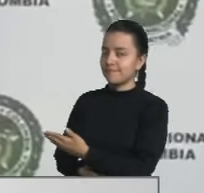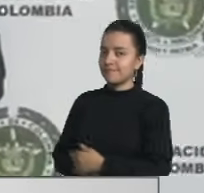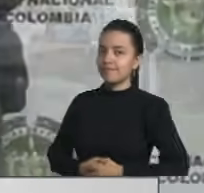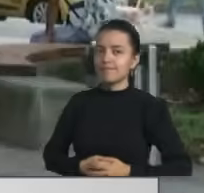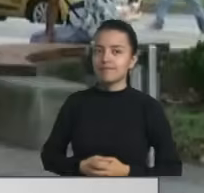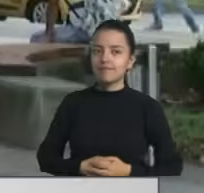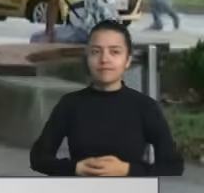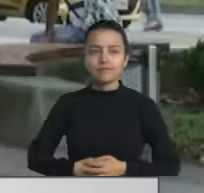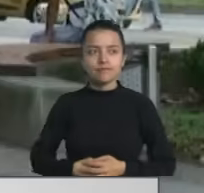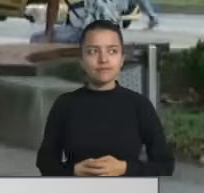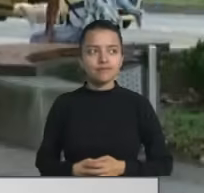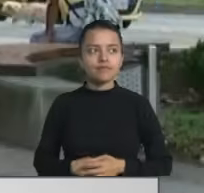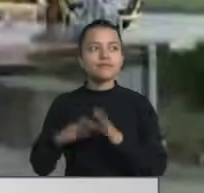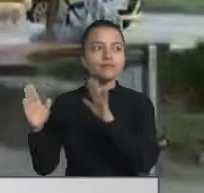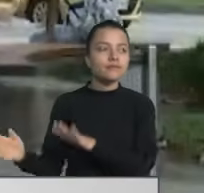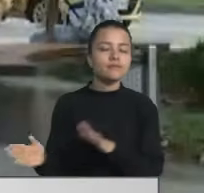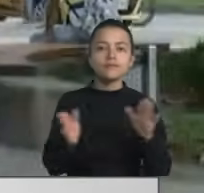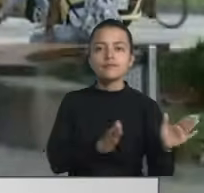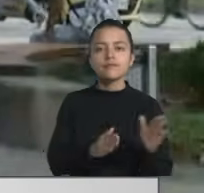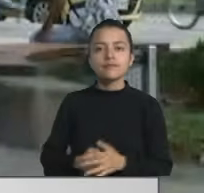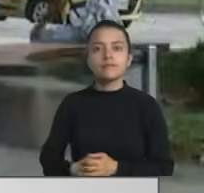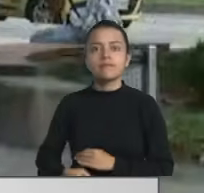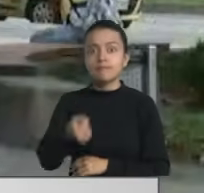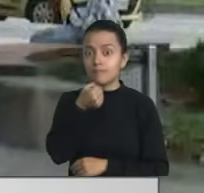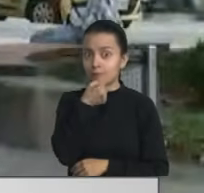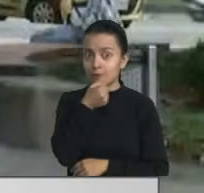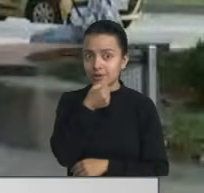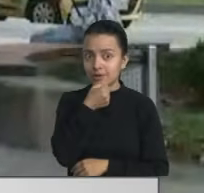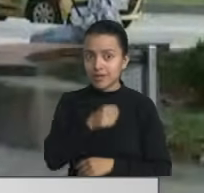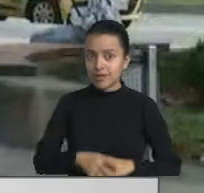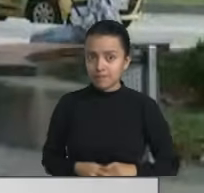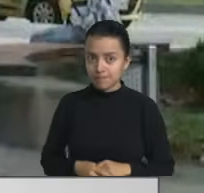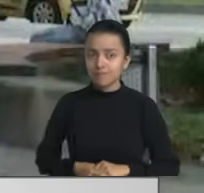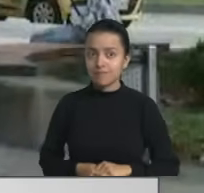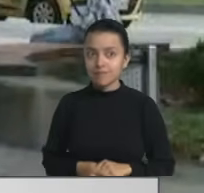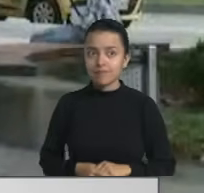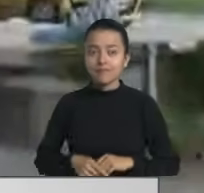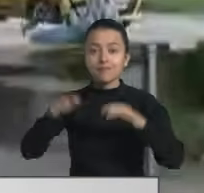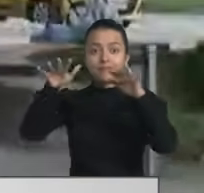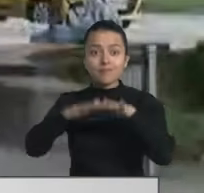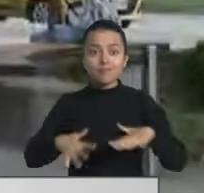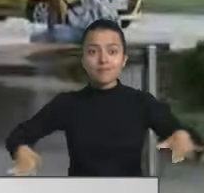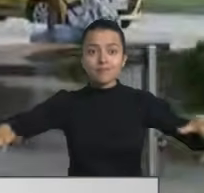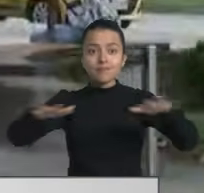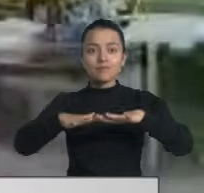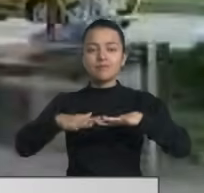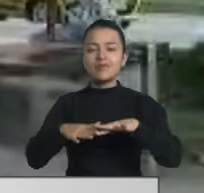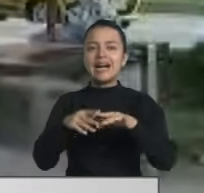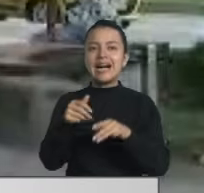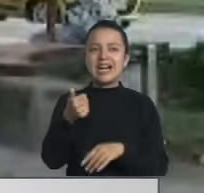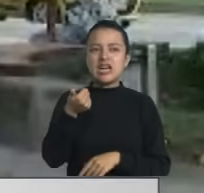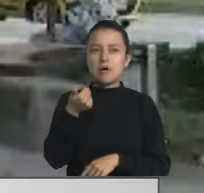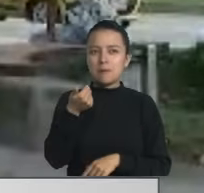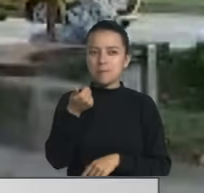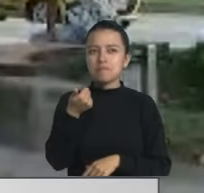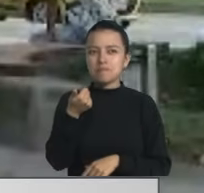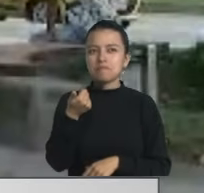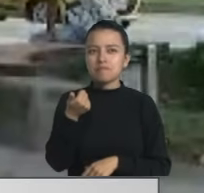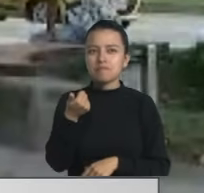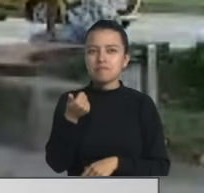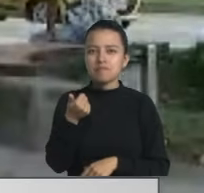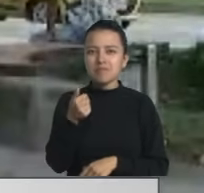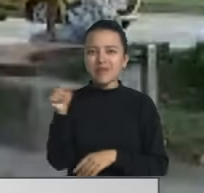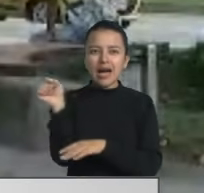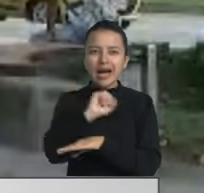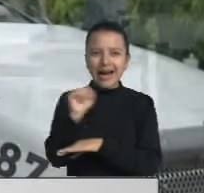operativo. Y en otras noticias, se creció la flota de aseo en Santiago de Cali. Más de una docena de nuevos vehículos llegaron a